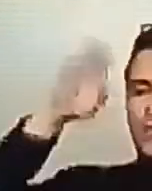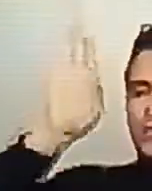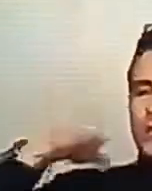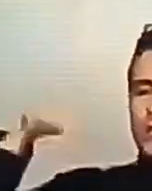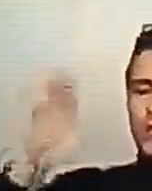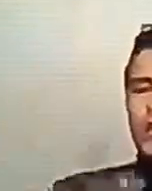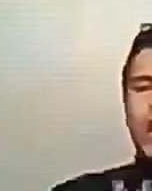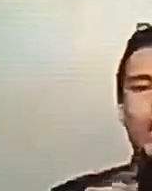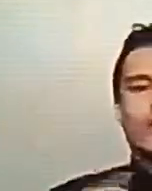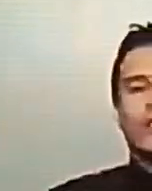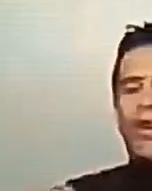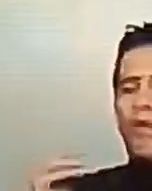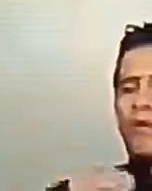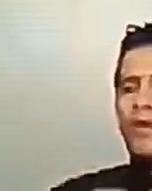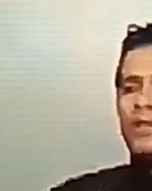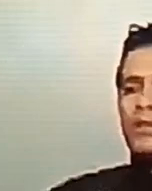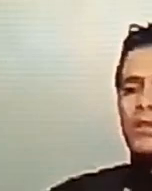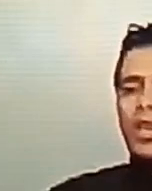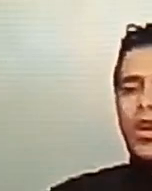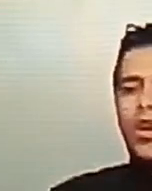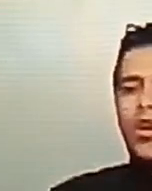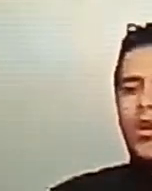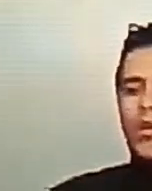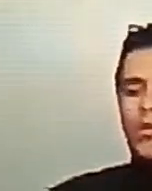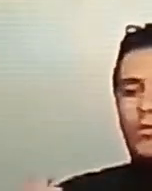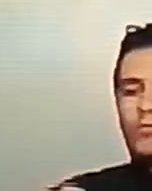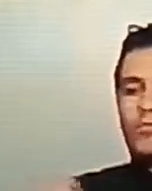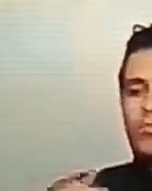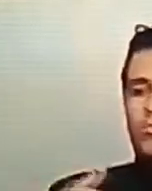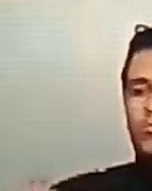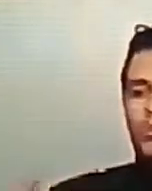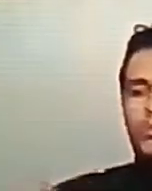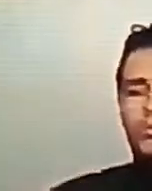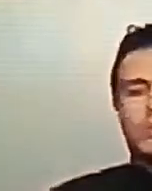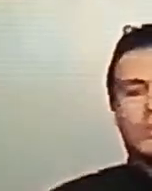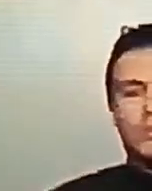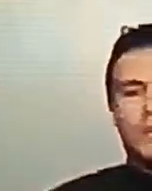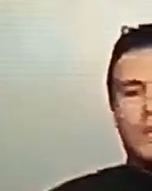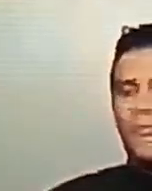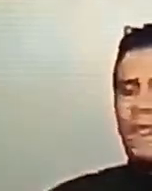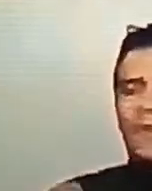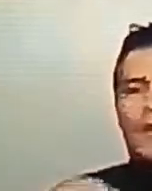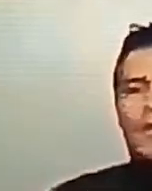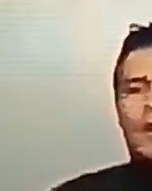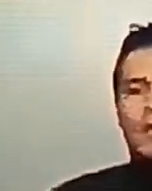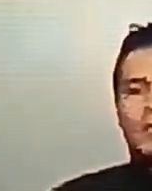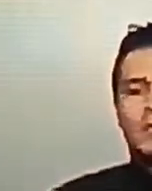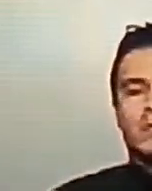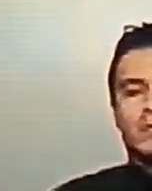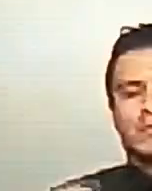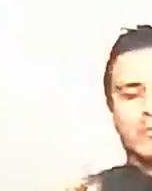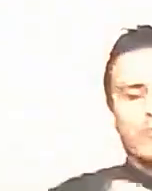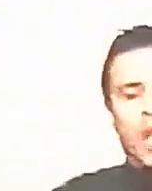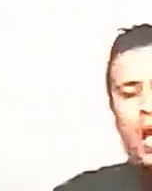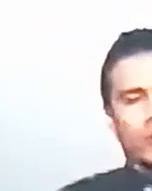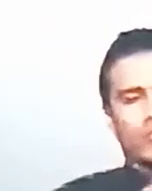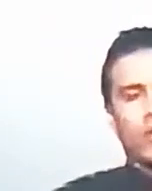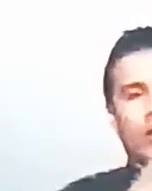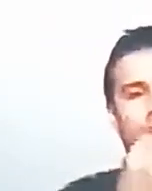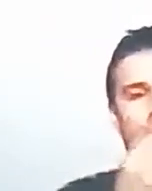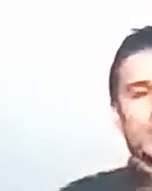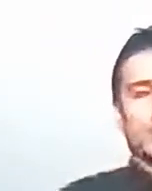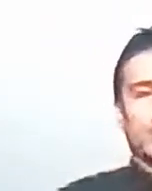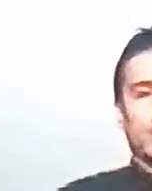de los peajes y no más las arbitrariedades y los abusos contra la gente. No. Gracias,